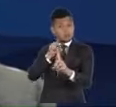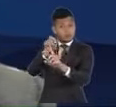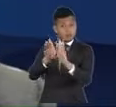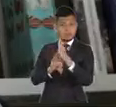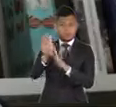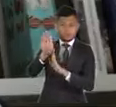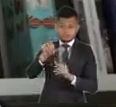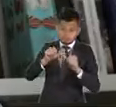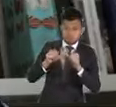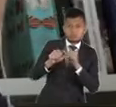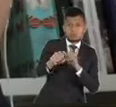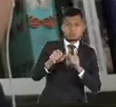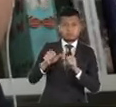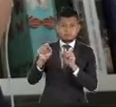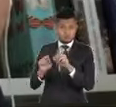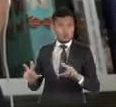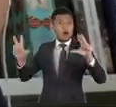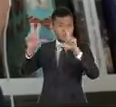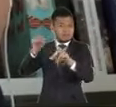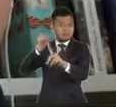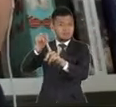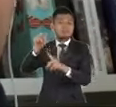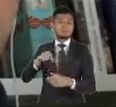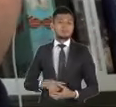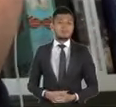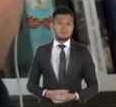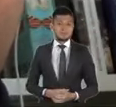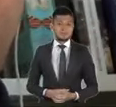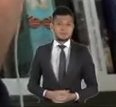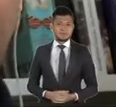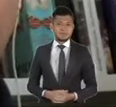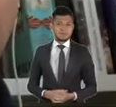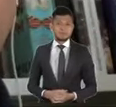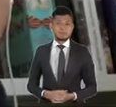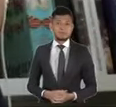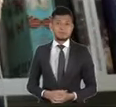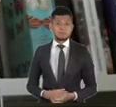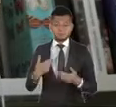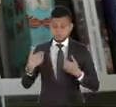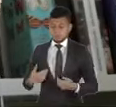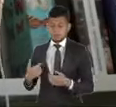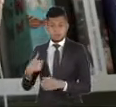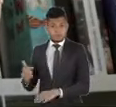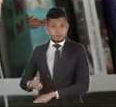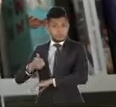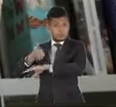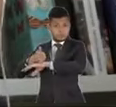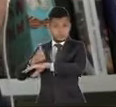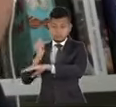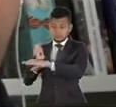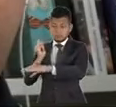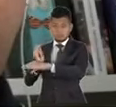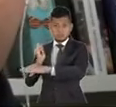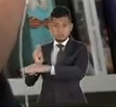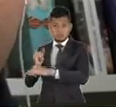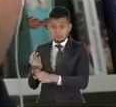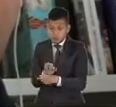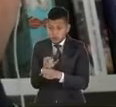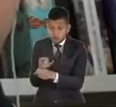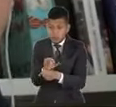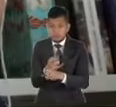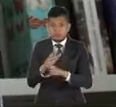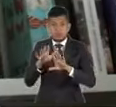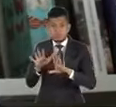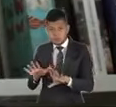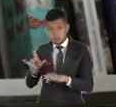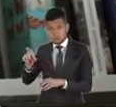Sostenible. Soy Carlos Alberto Patiño Villa, director del Instituto de Estudios Urbanos de la Universidad Nacional de Colombia, y